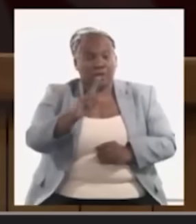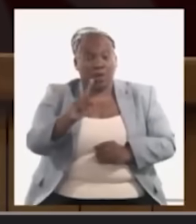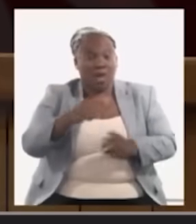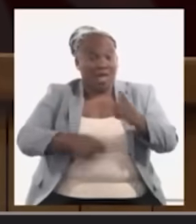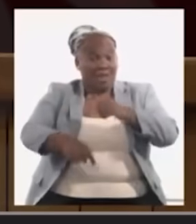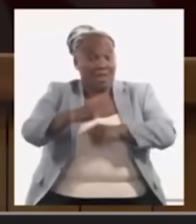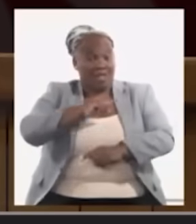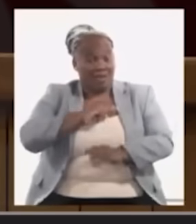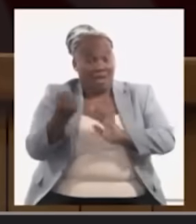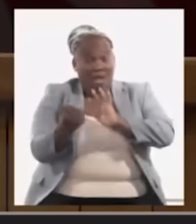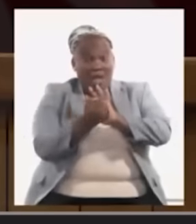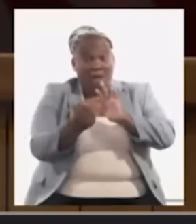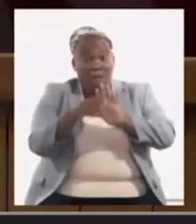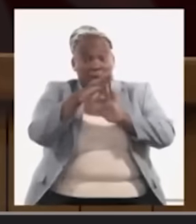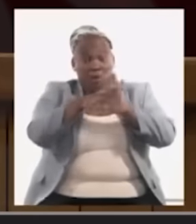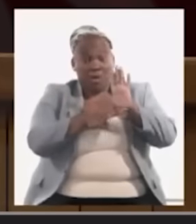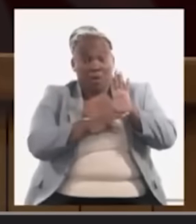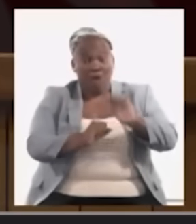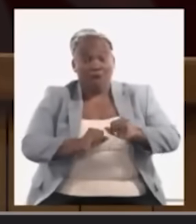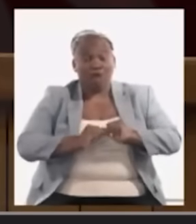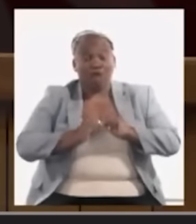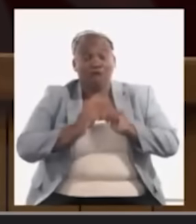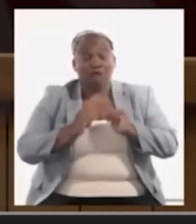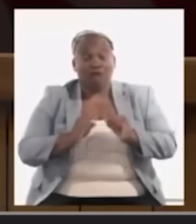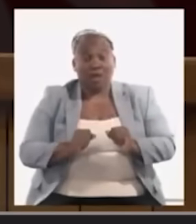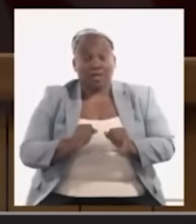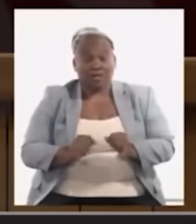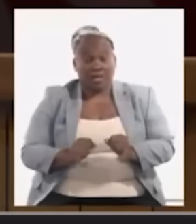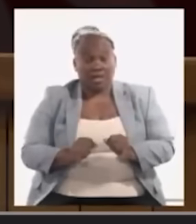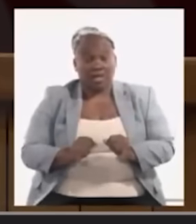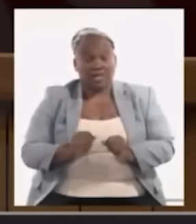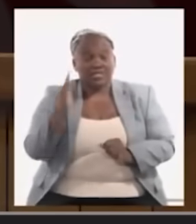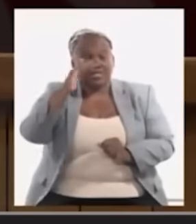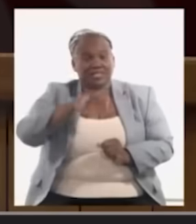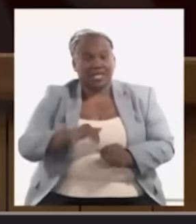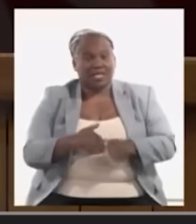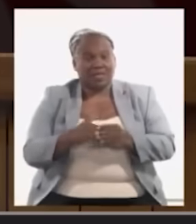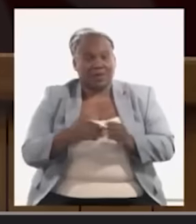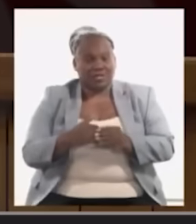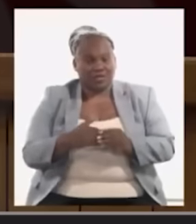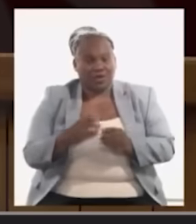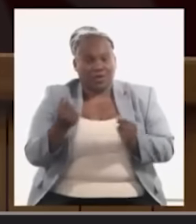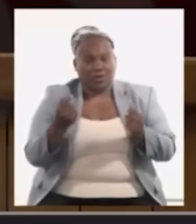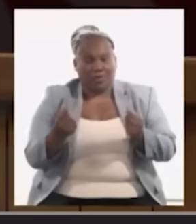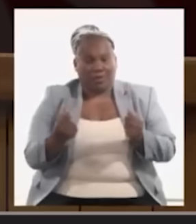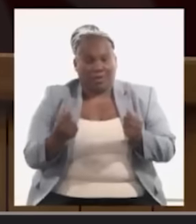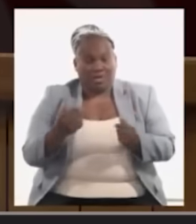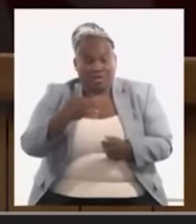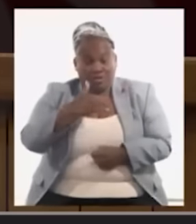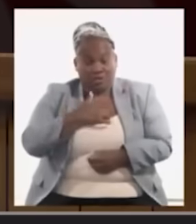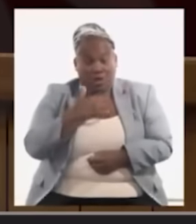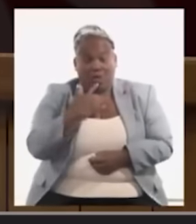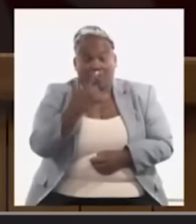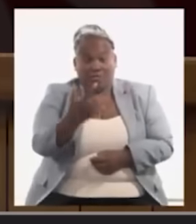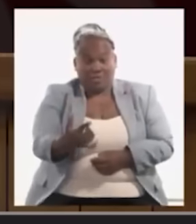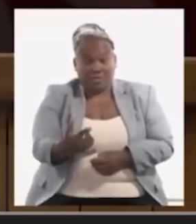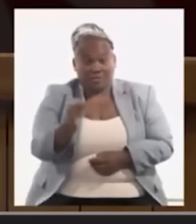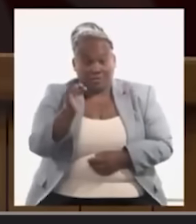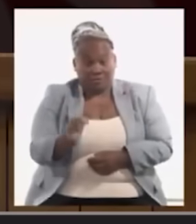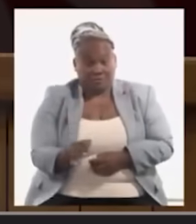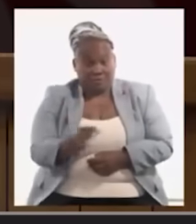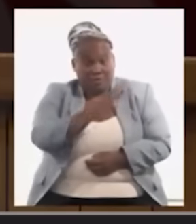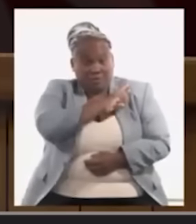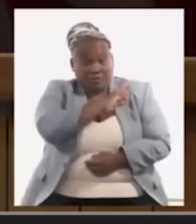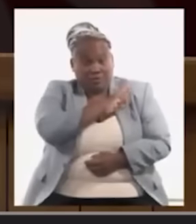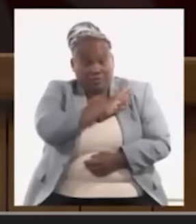tenemos aprobado un programa fuerte de desdolarización de la economía. Pero yo tengo que decirle también responsablemente